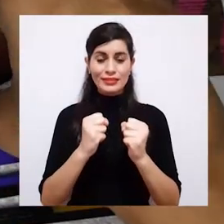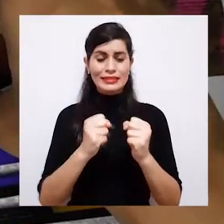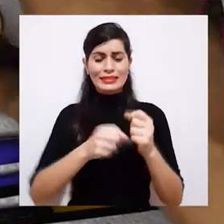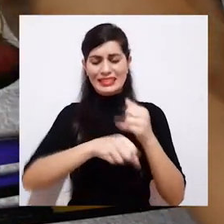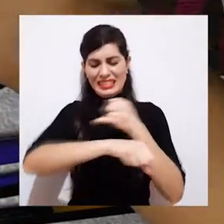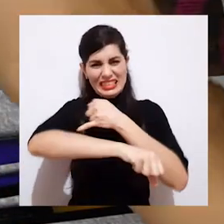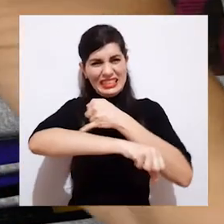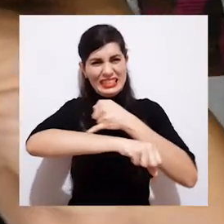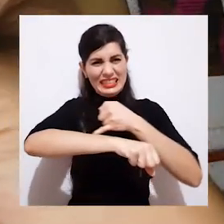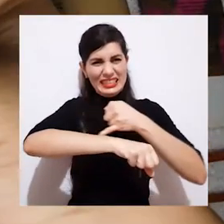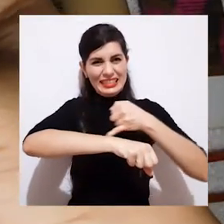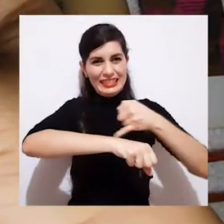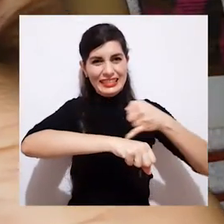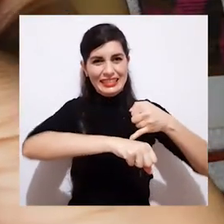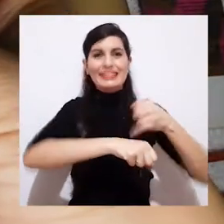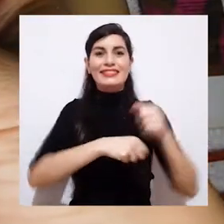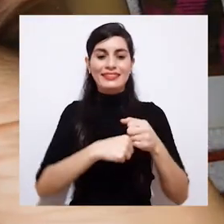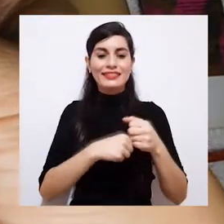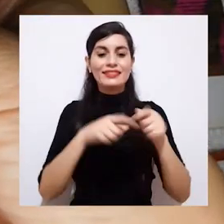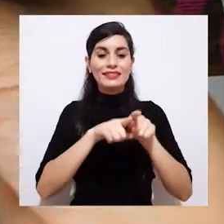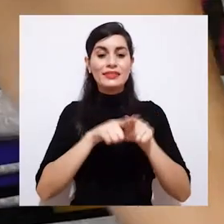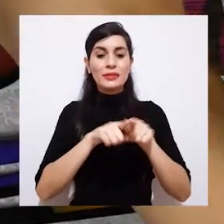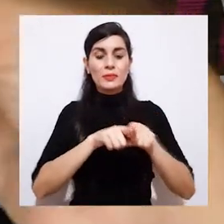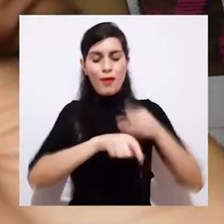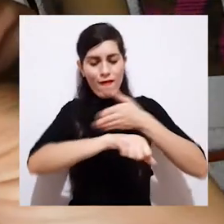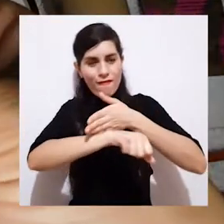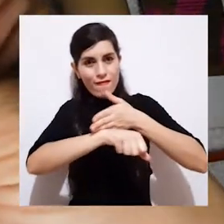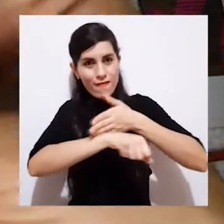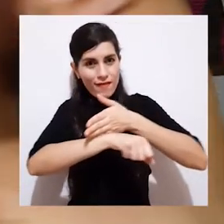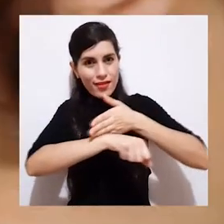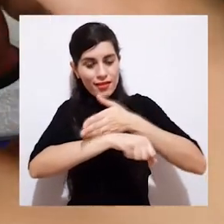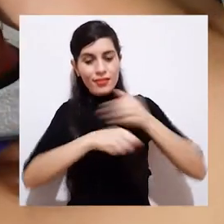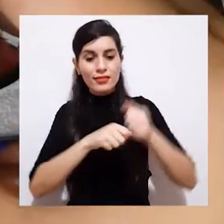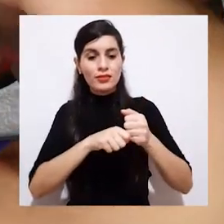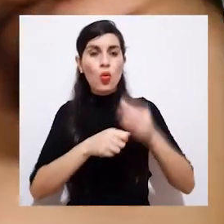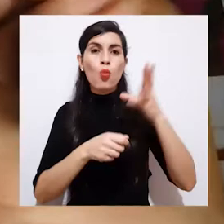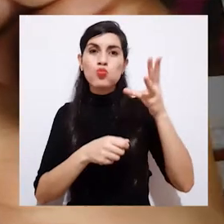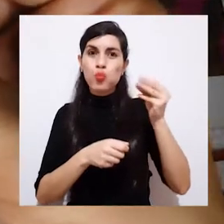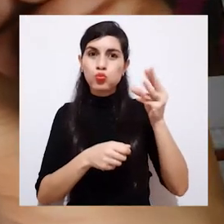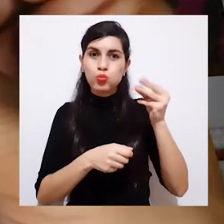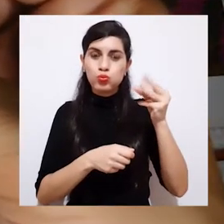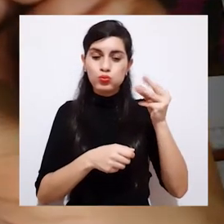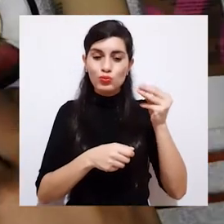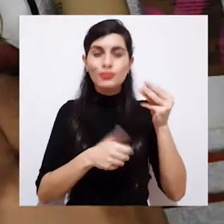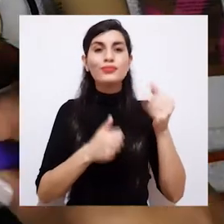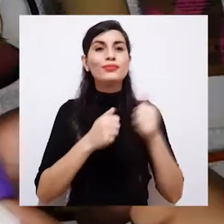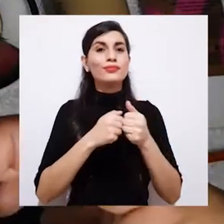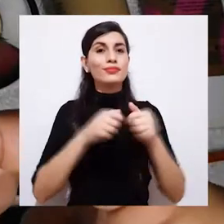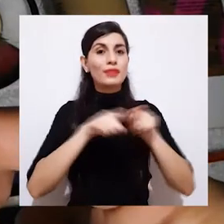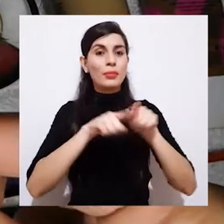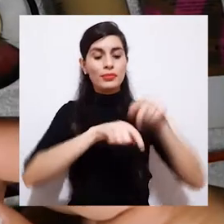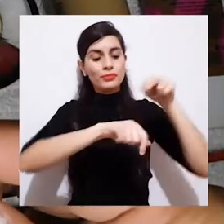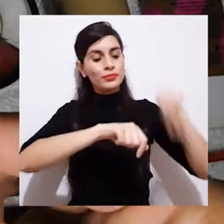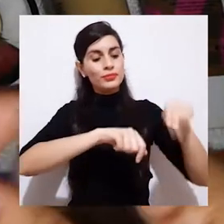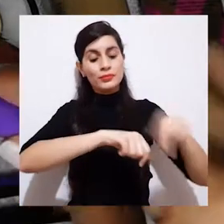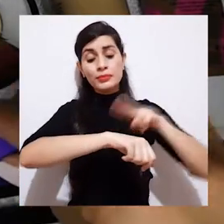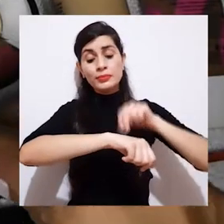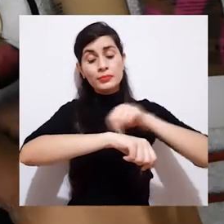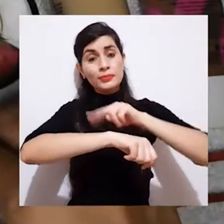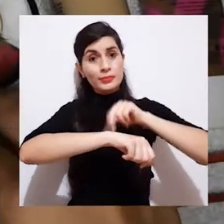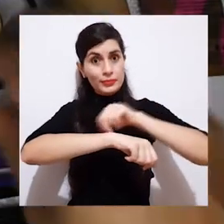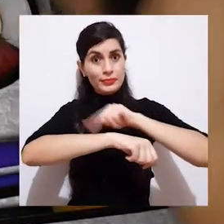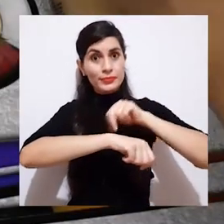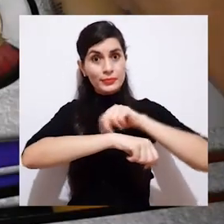son las heridas. Una espátula, una esponja de látex, un pincel de